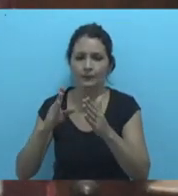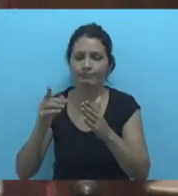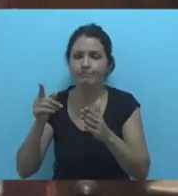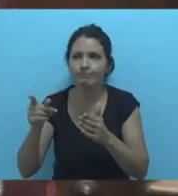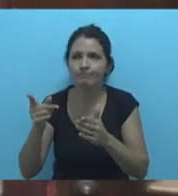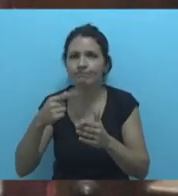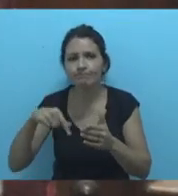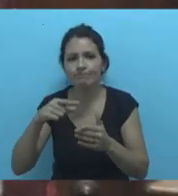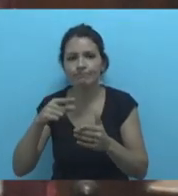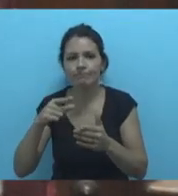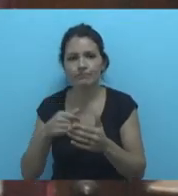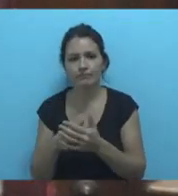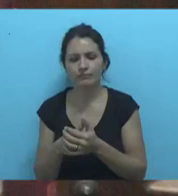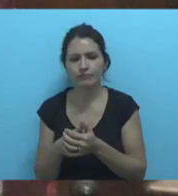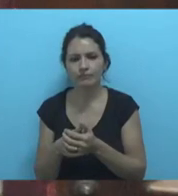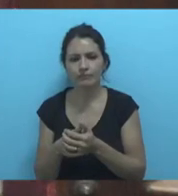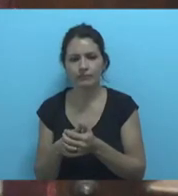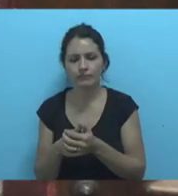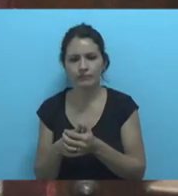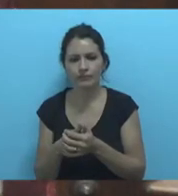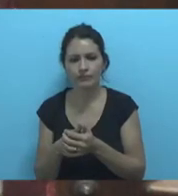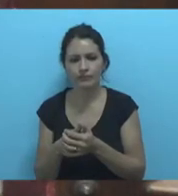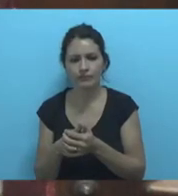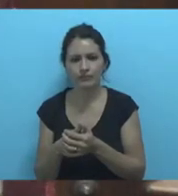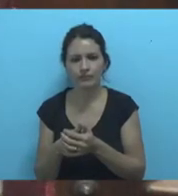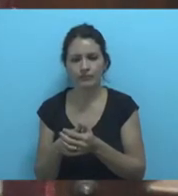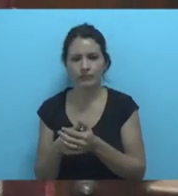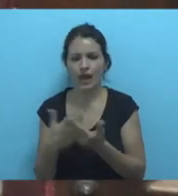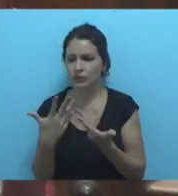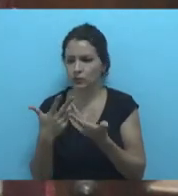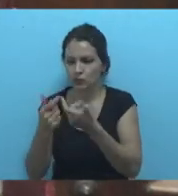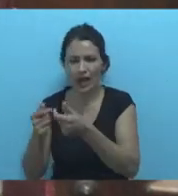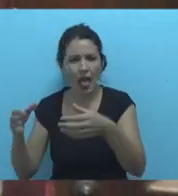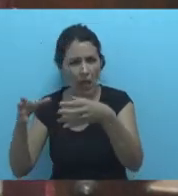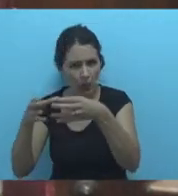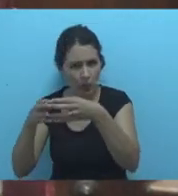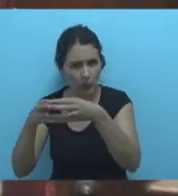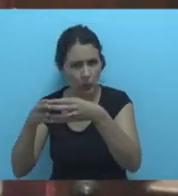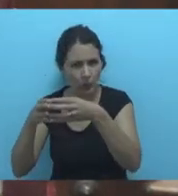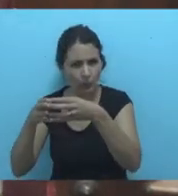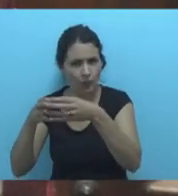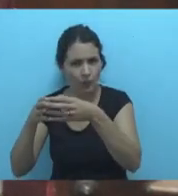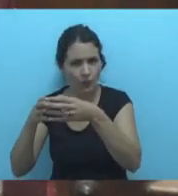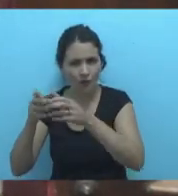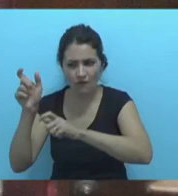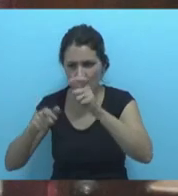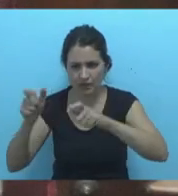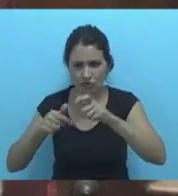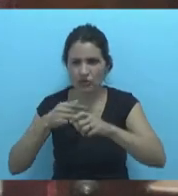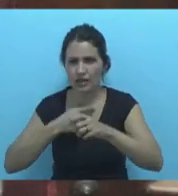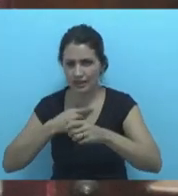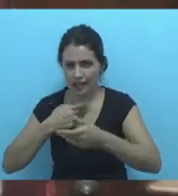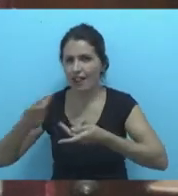una cuestión que la destacó en un par de oportunidades, porque él quería hacer notar de que los distintos directorios de esos